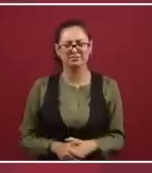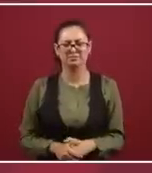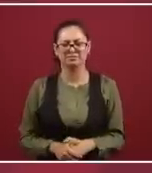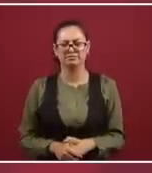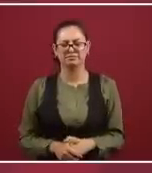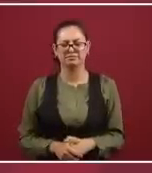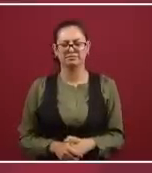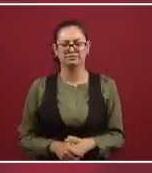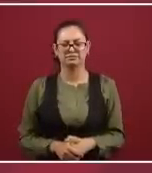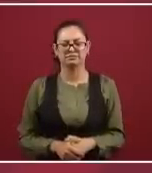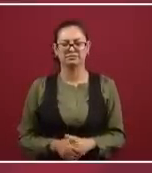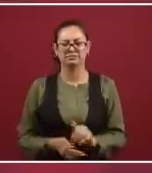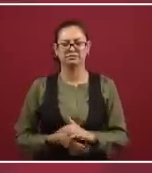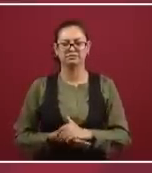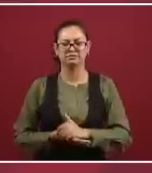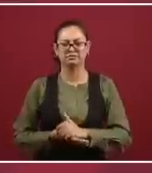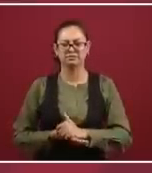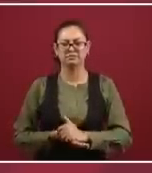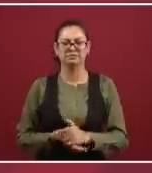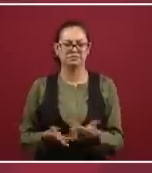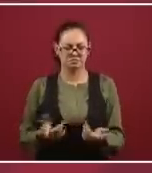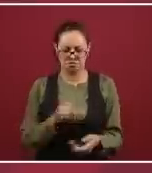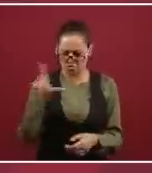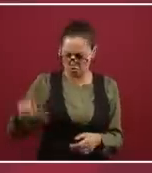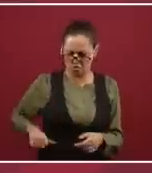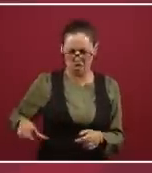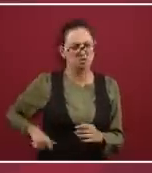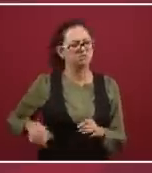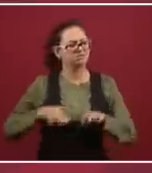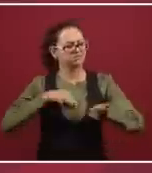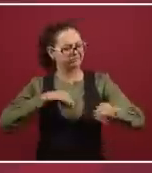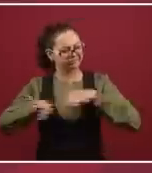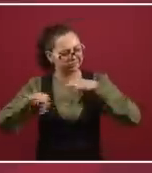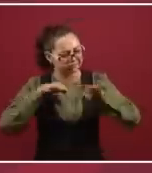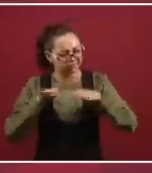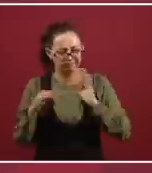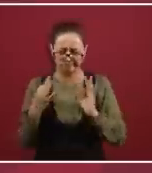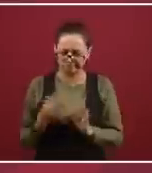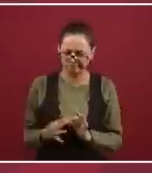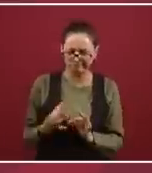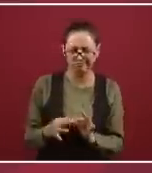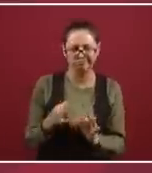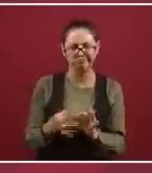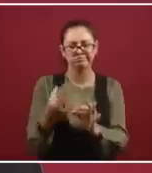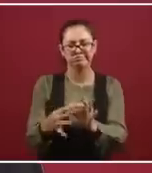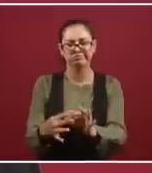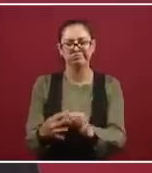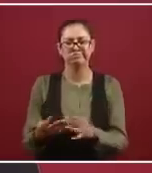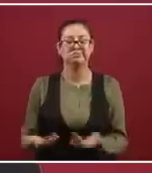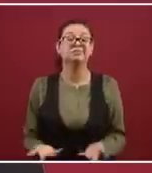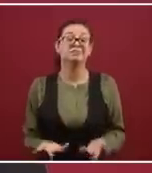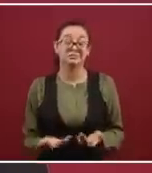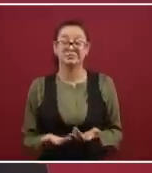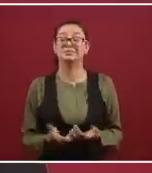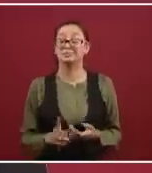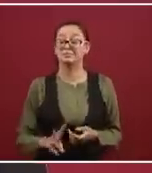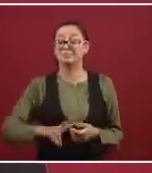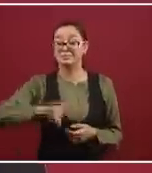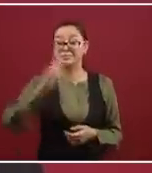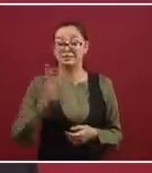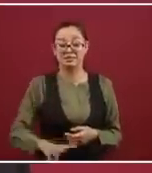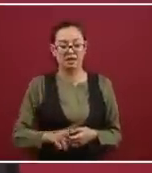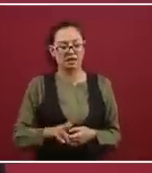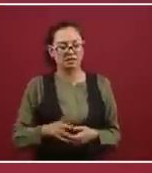el gobierno es eficiente, porque pues sí, encontramos un elefante